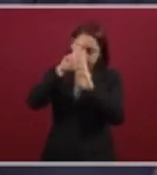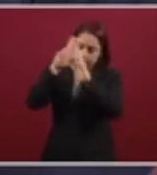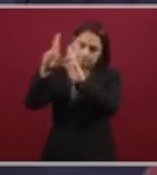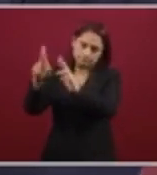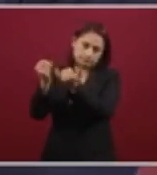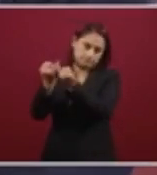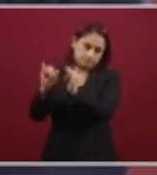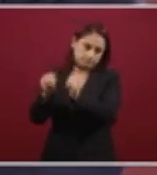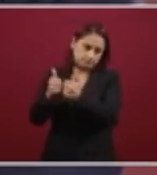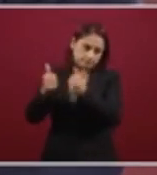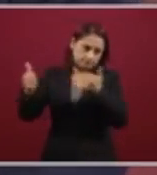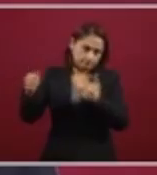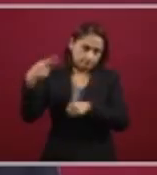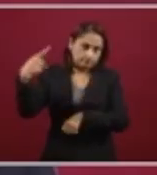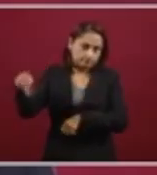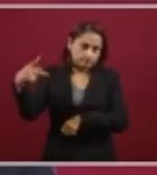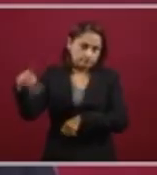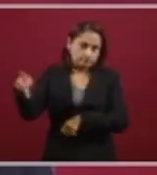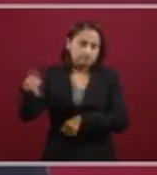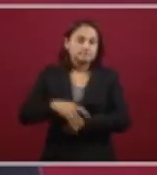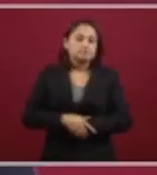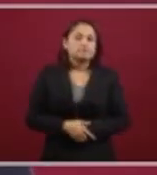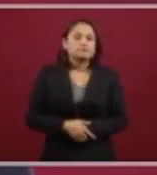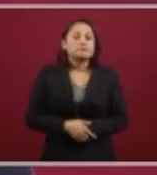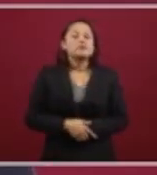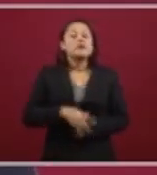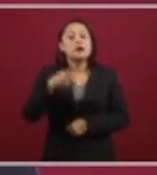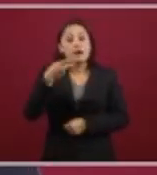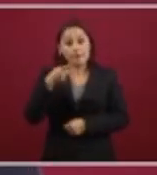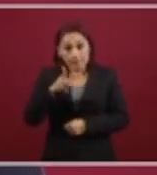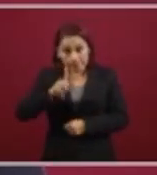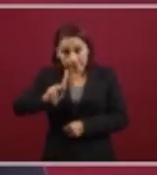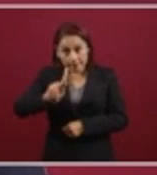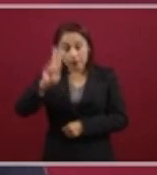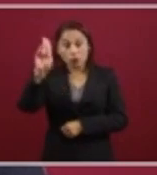tiempo en las mismas universidades